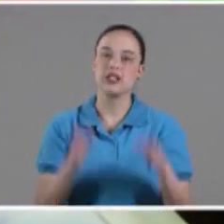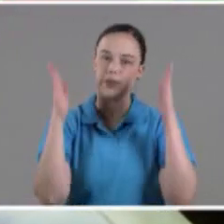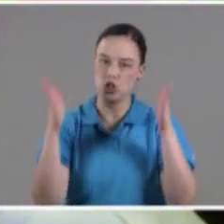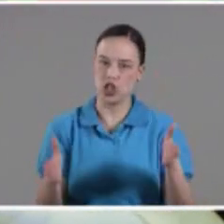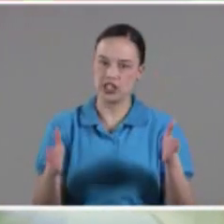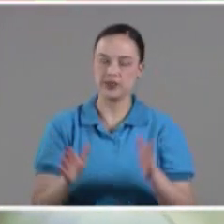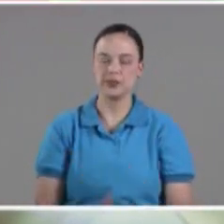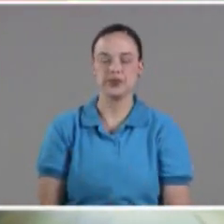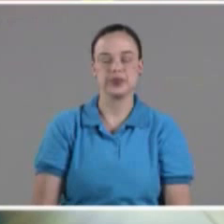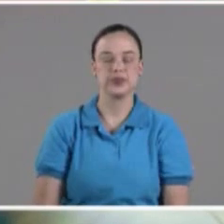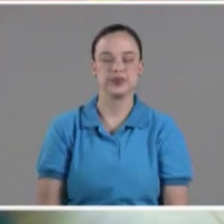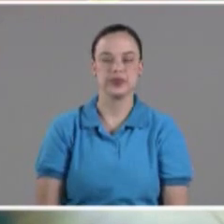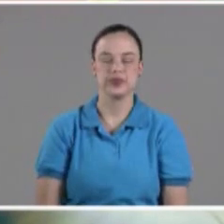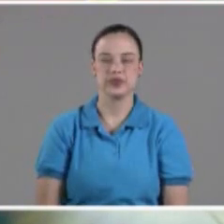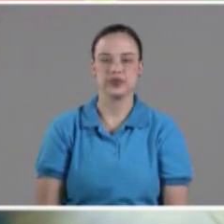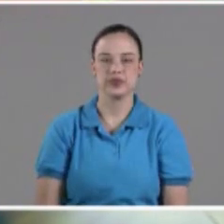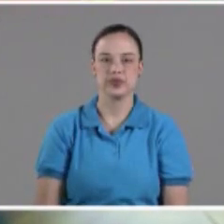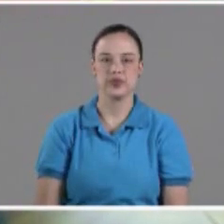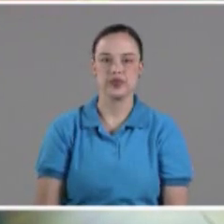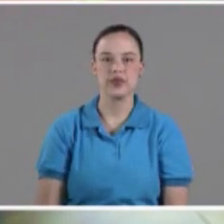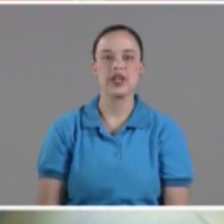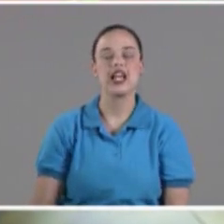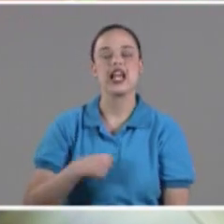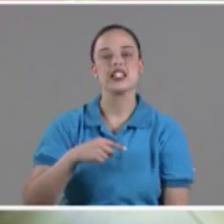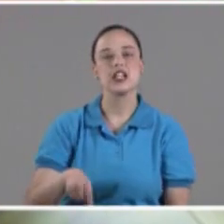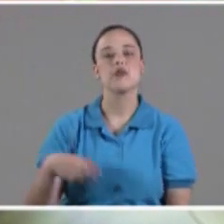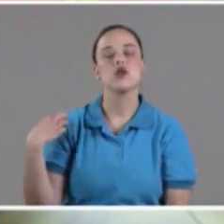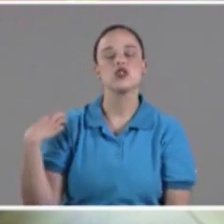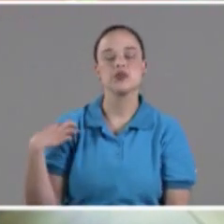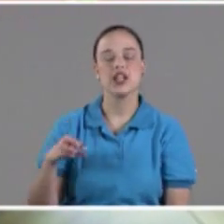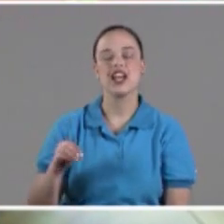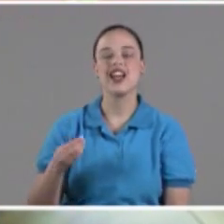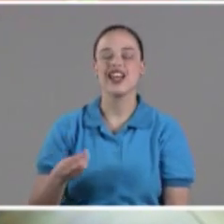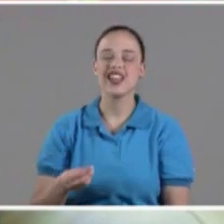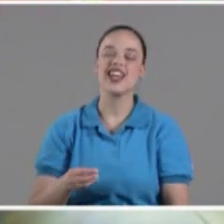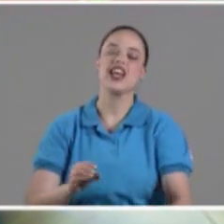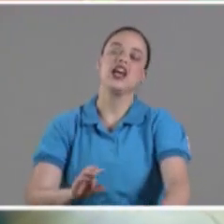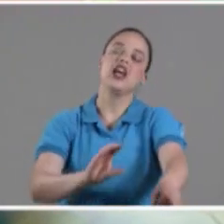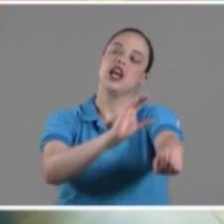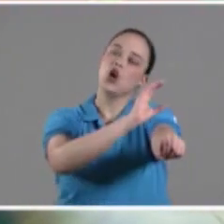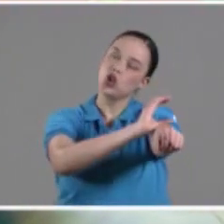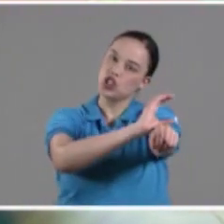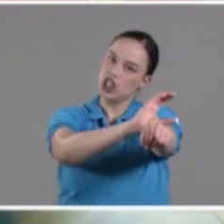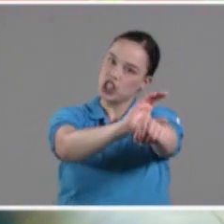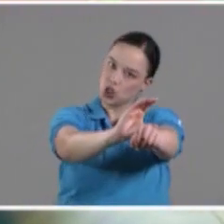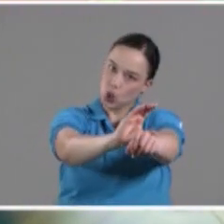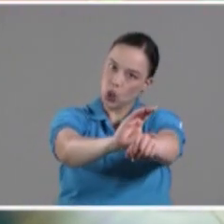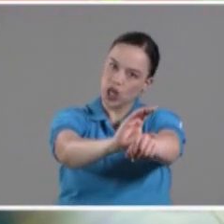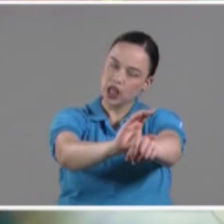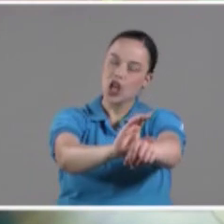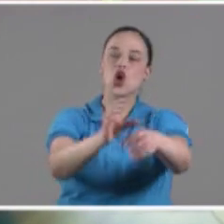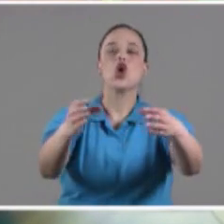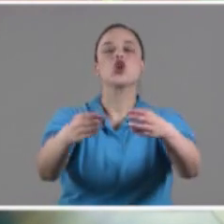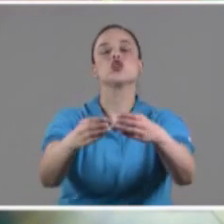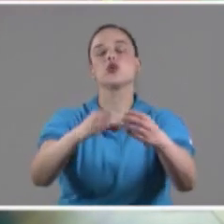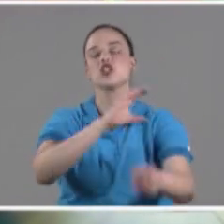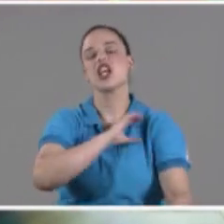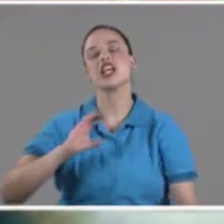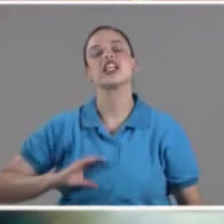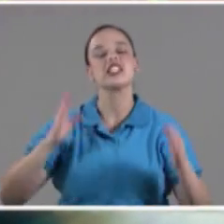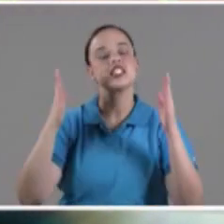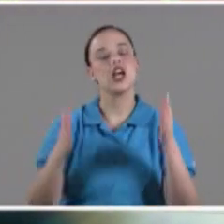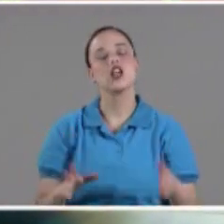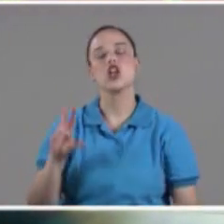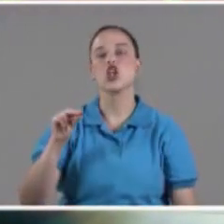para eso estamos para perpetuar esta especie llamada cristianos y no somos